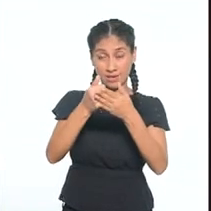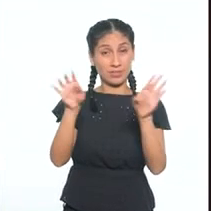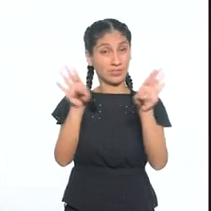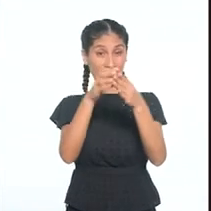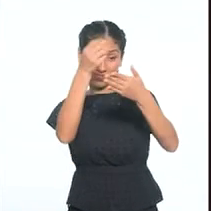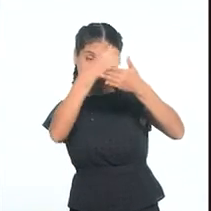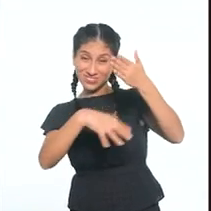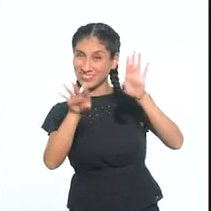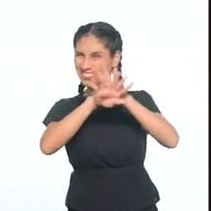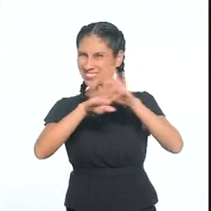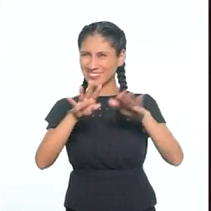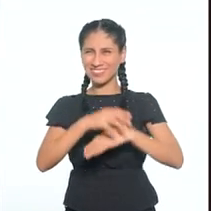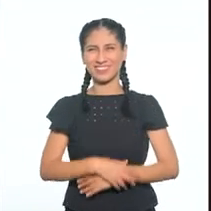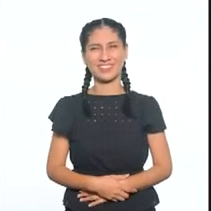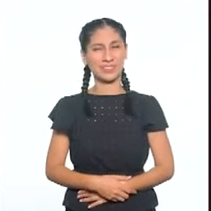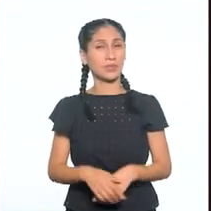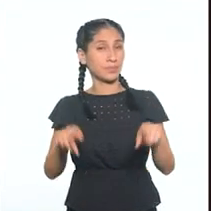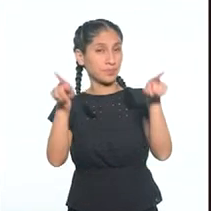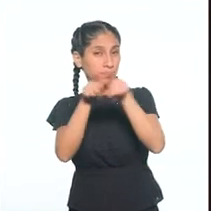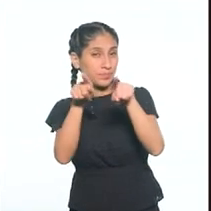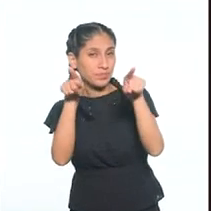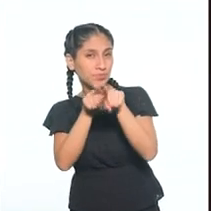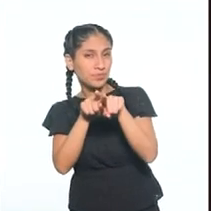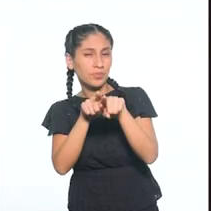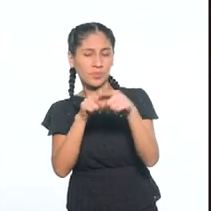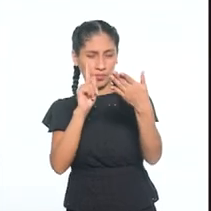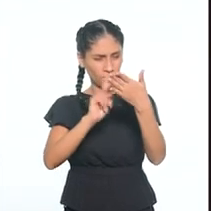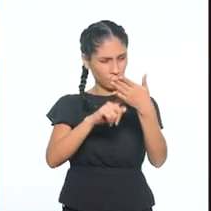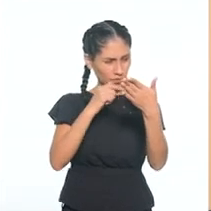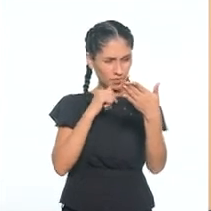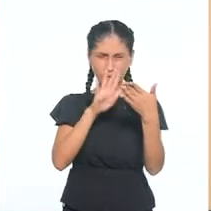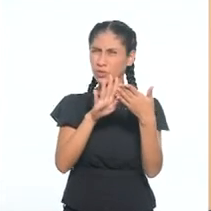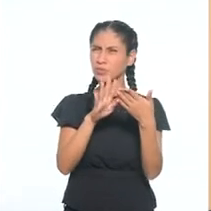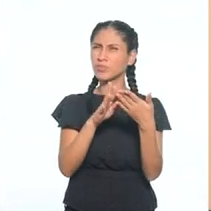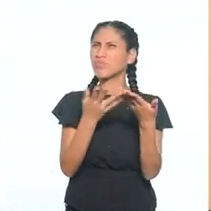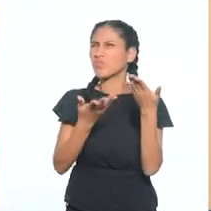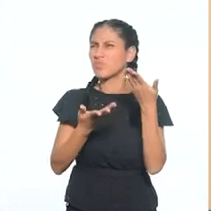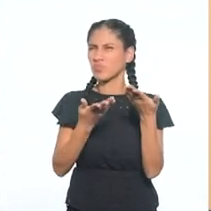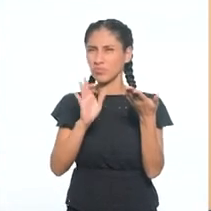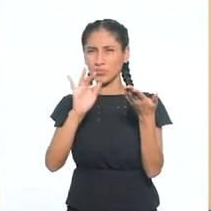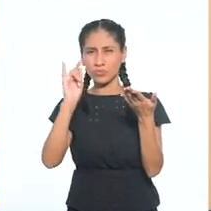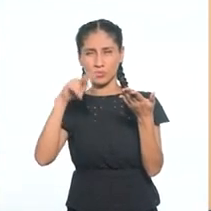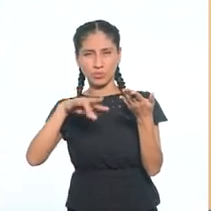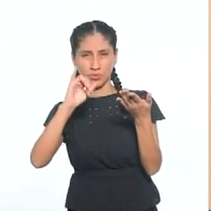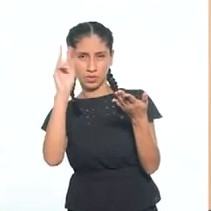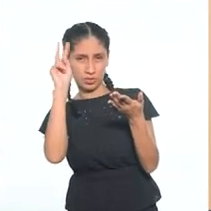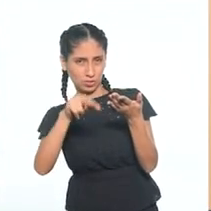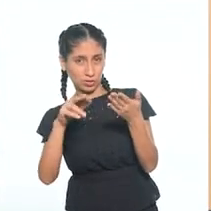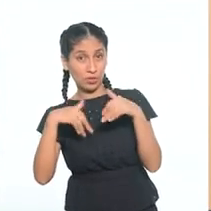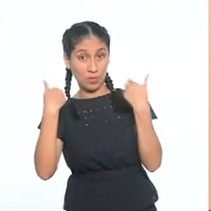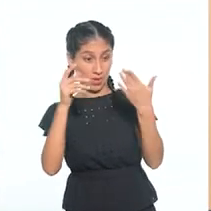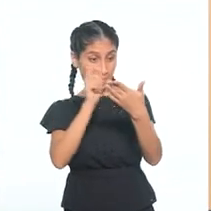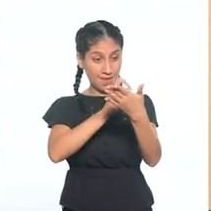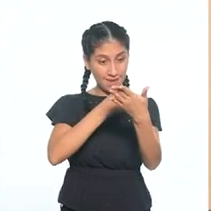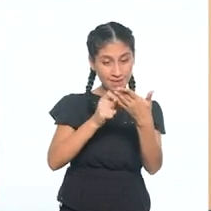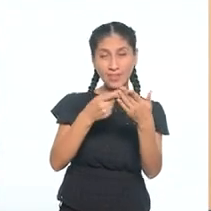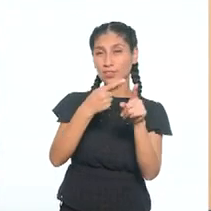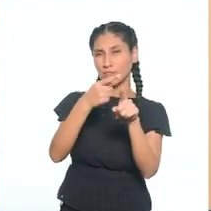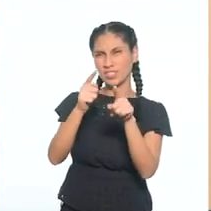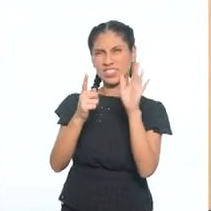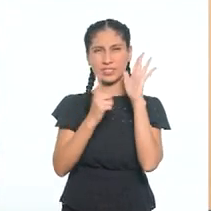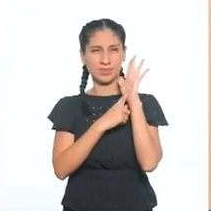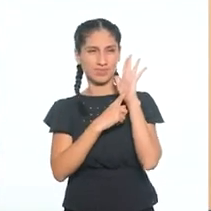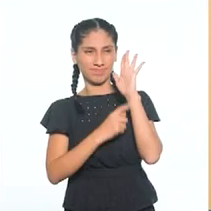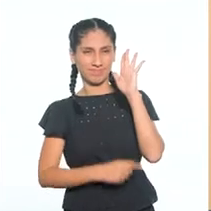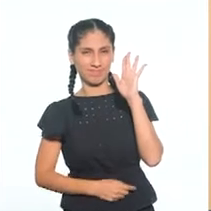un cierre al texto también a partir de su función se puede hablar los siguientes tipos de párrafos